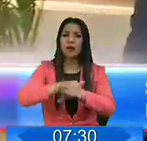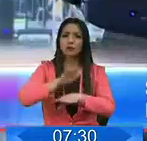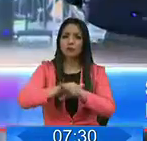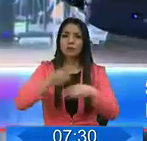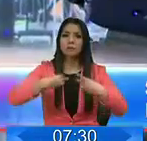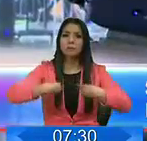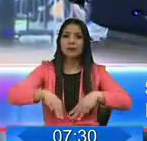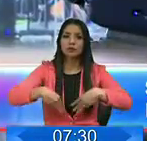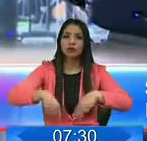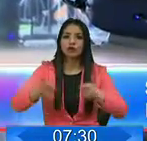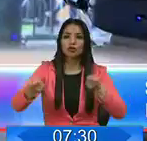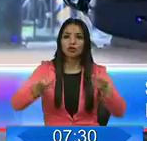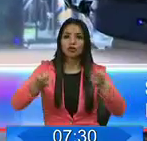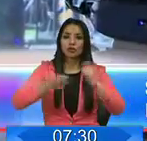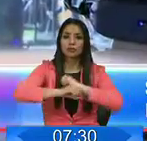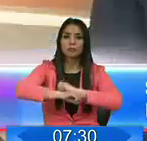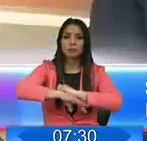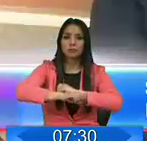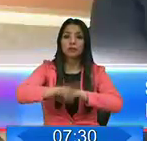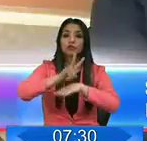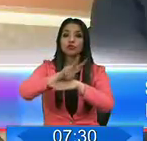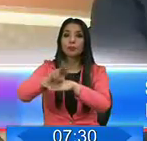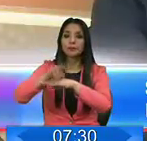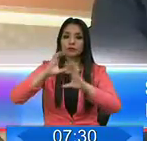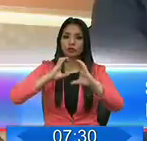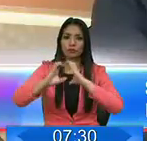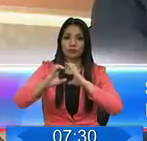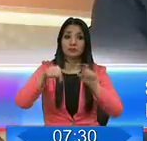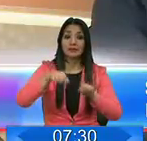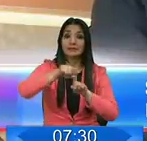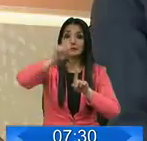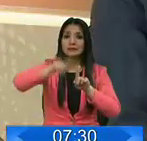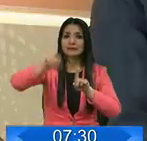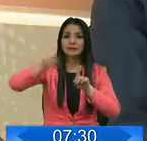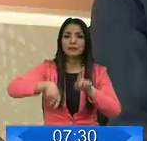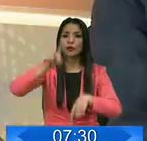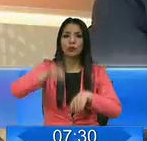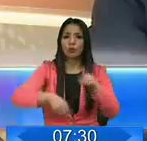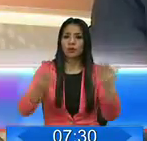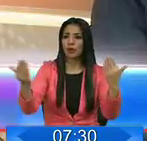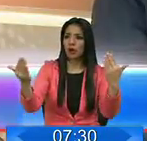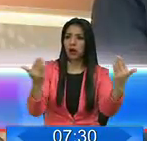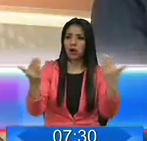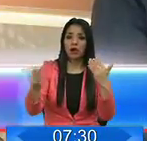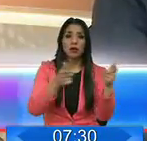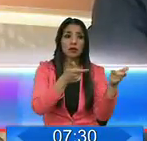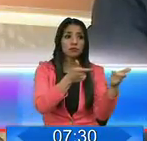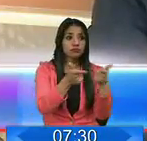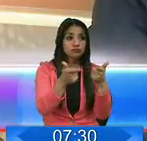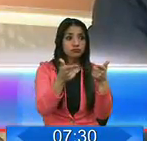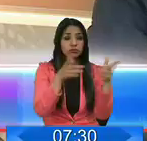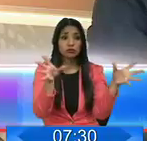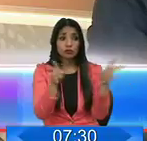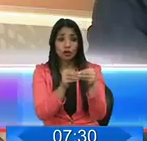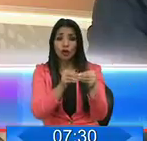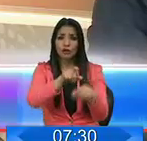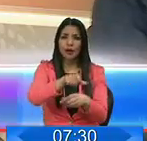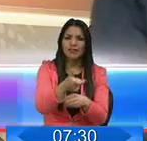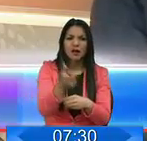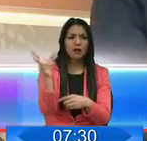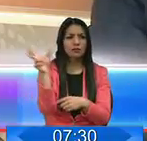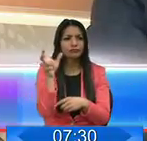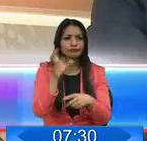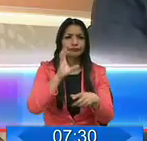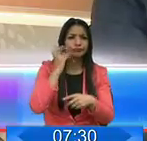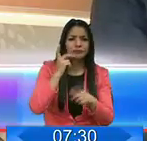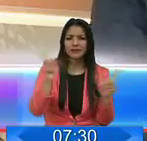de monitoreo de medios de la Supercom. El sistema no permite que se haga al mismo tiempo el monitoreo y vigilancia de todos los medios de comunicación, pero no pudiera